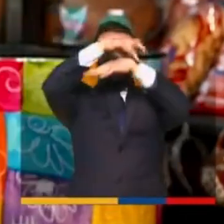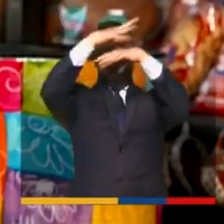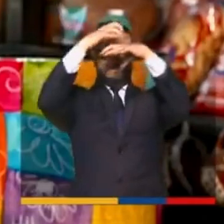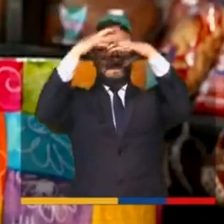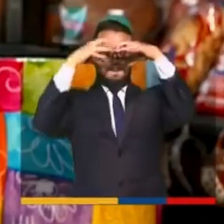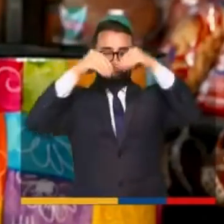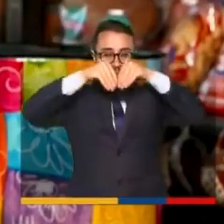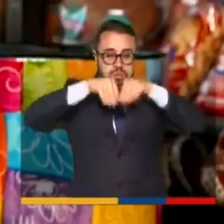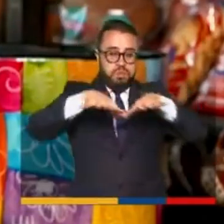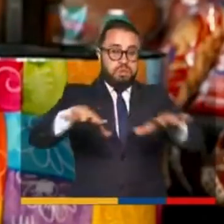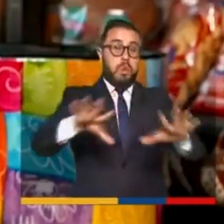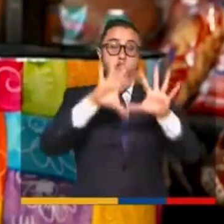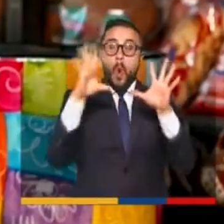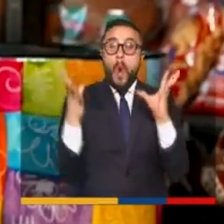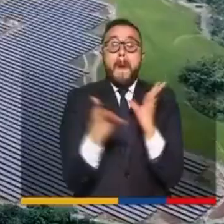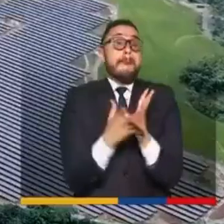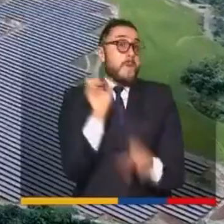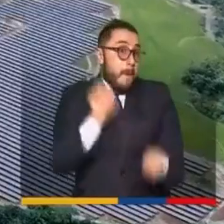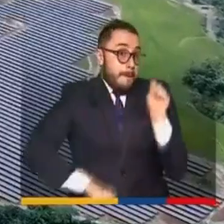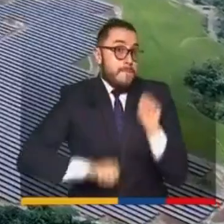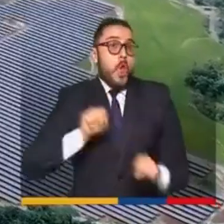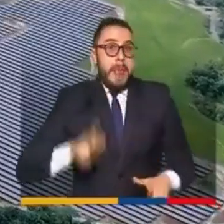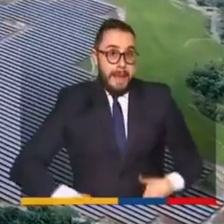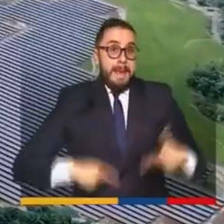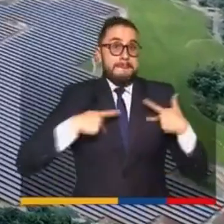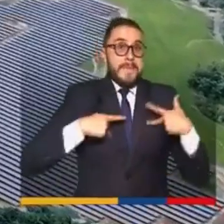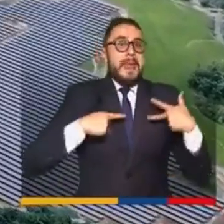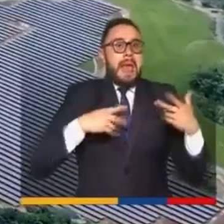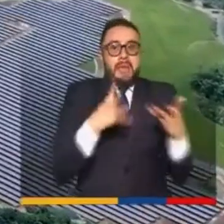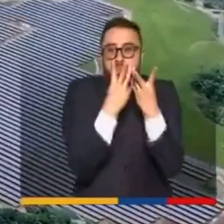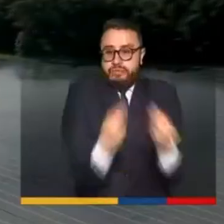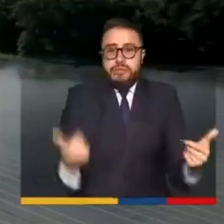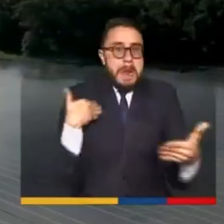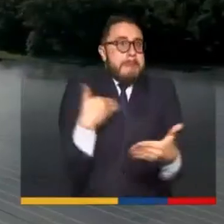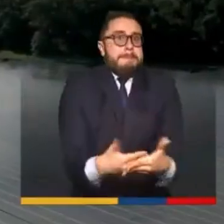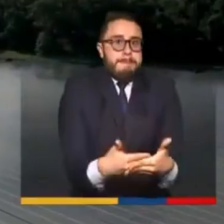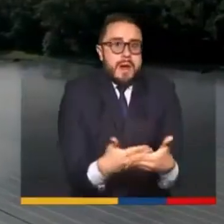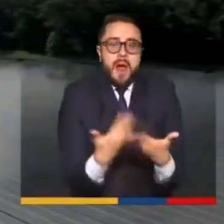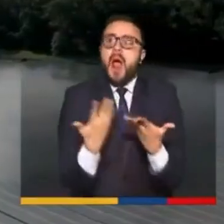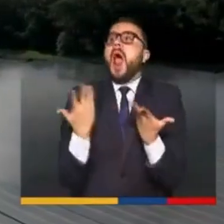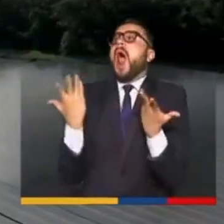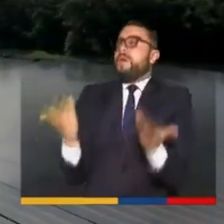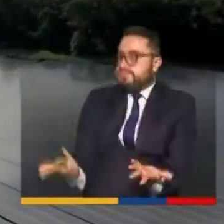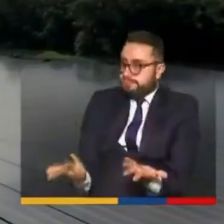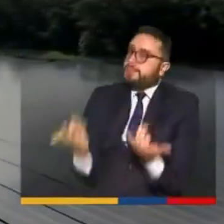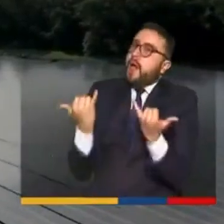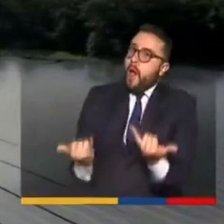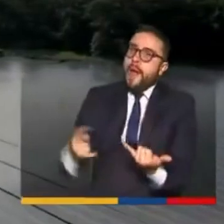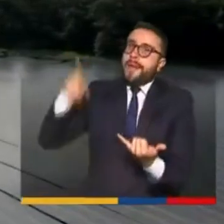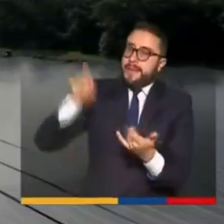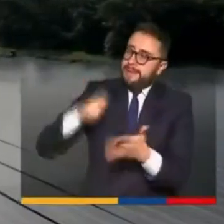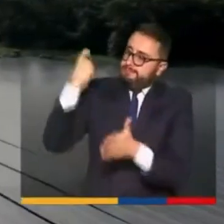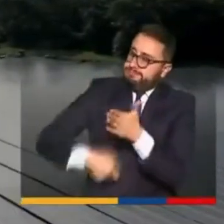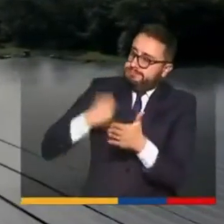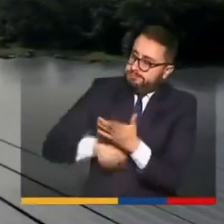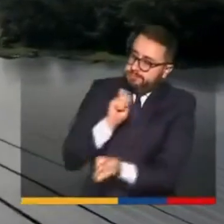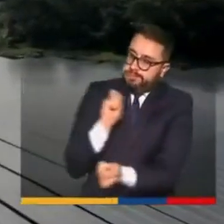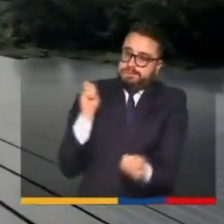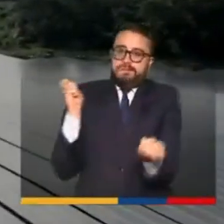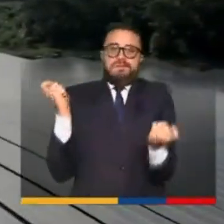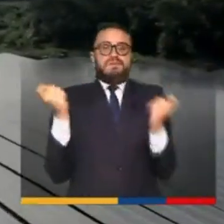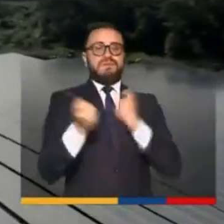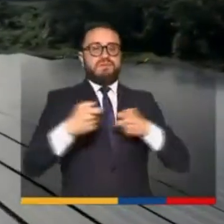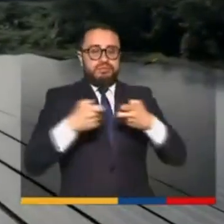toda la superficie de la Tierra. Ahora hay que cambiarlas por energías limpias, que se hacen en base al agua,